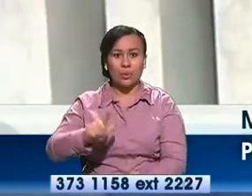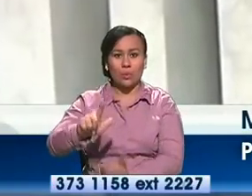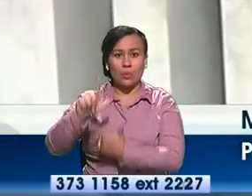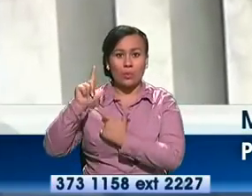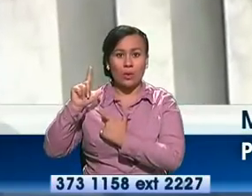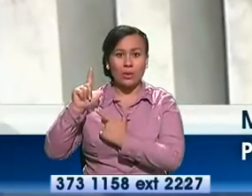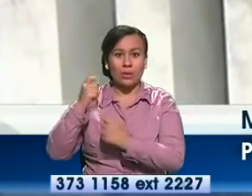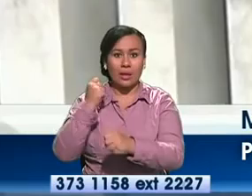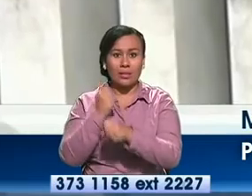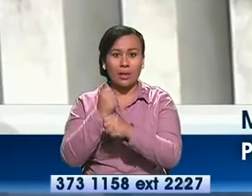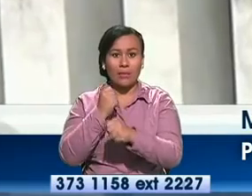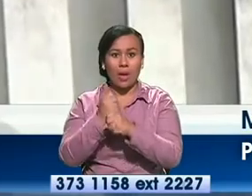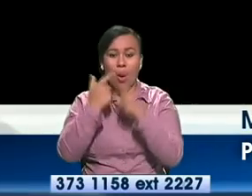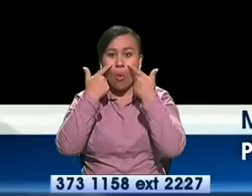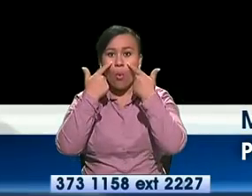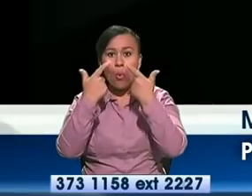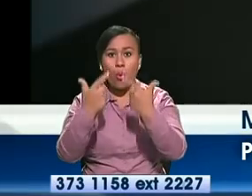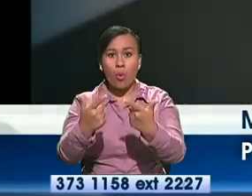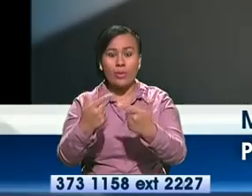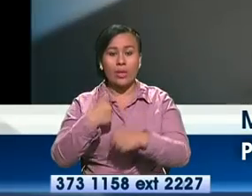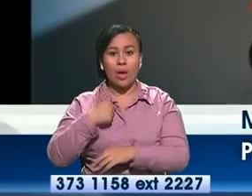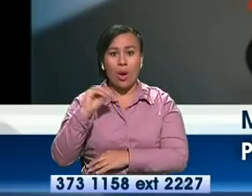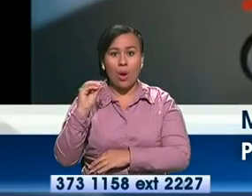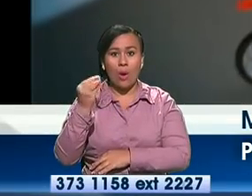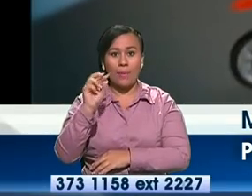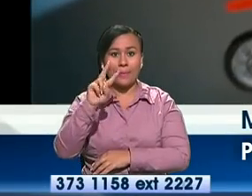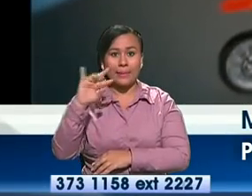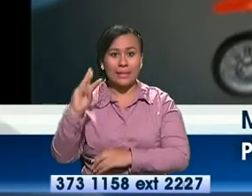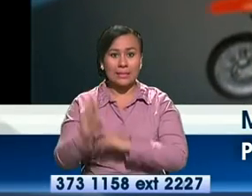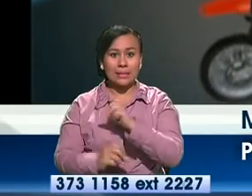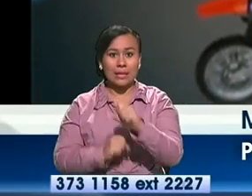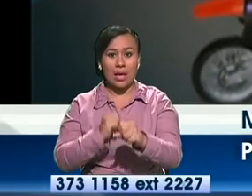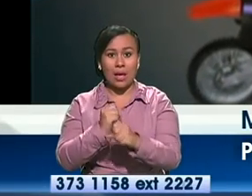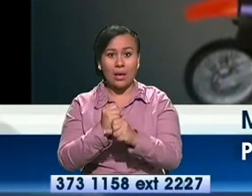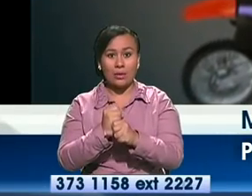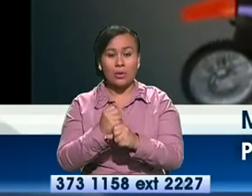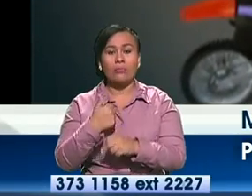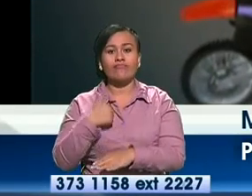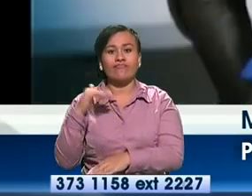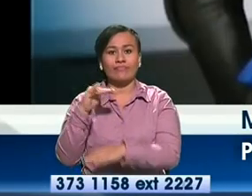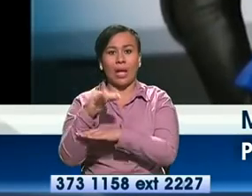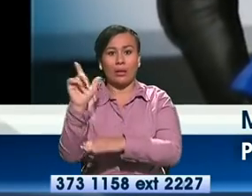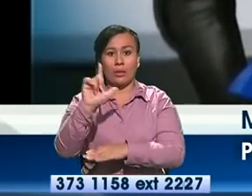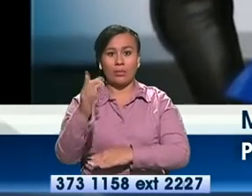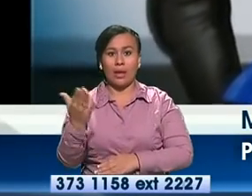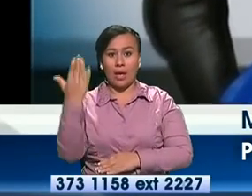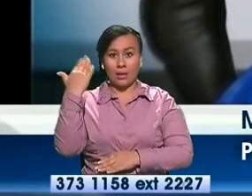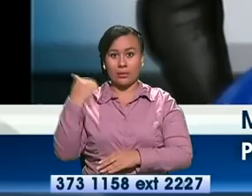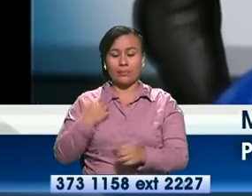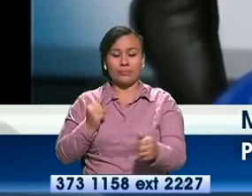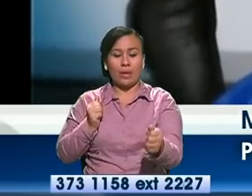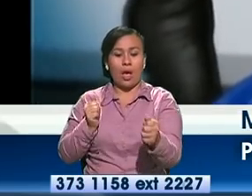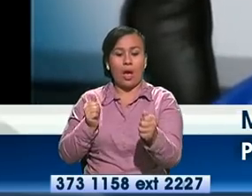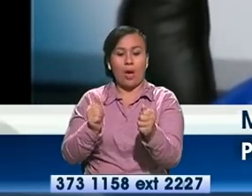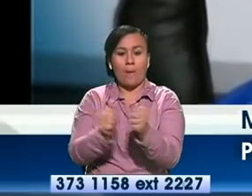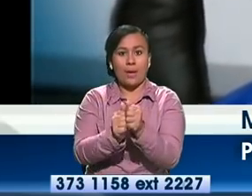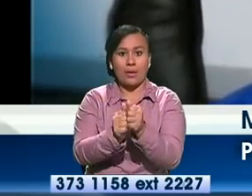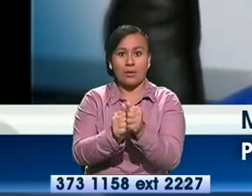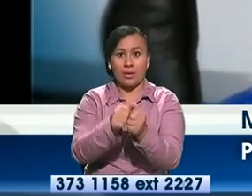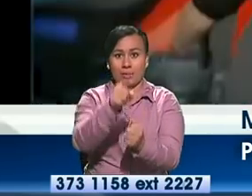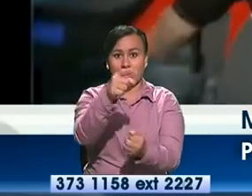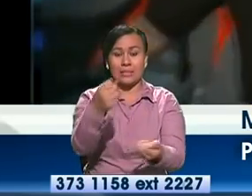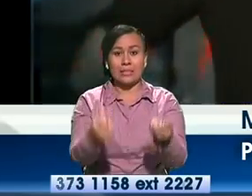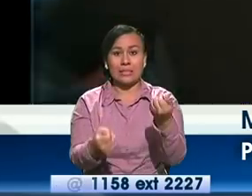de seguridad de 26 años. La tarde de lunes custodiaba un camión distribuidor de gaseosas en la